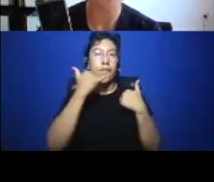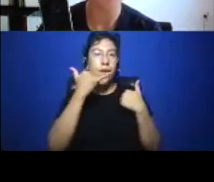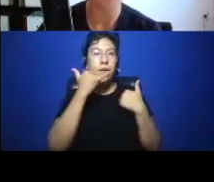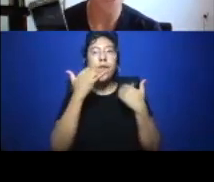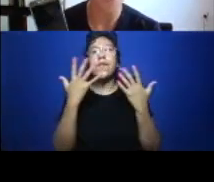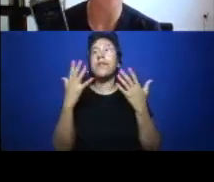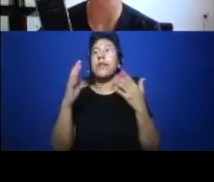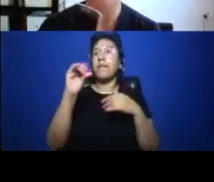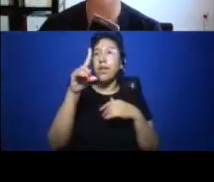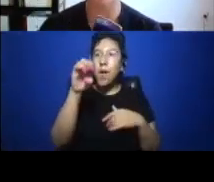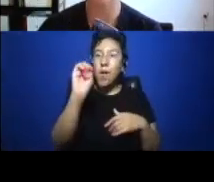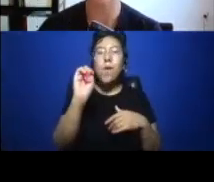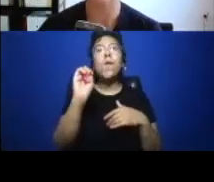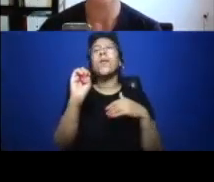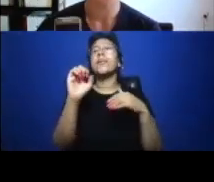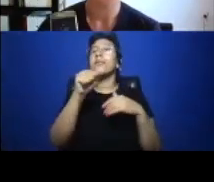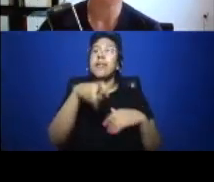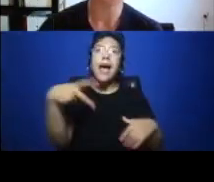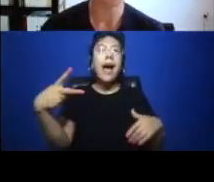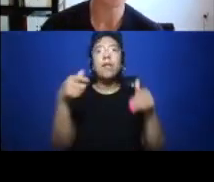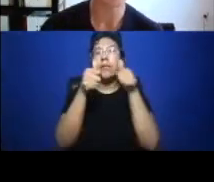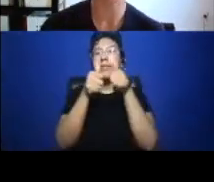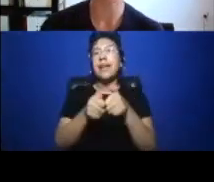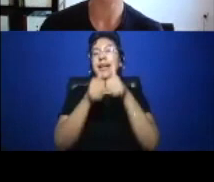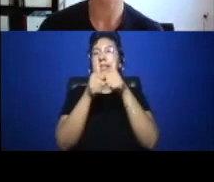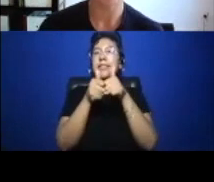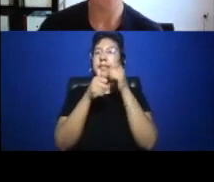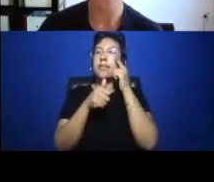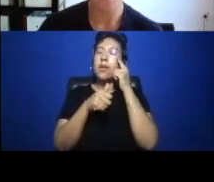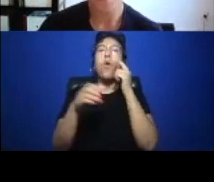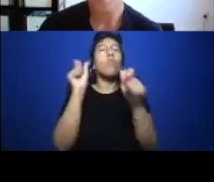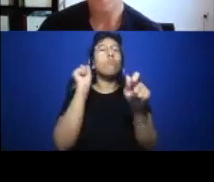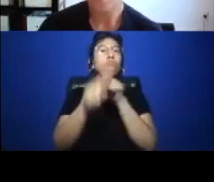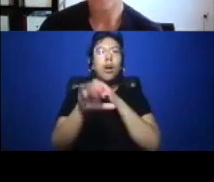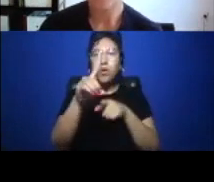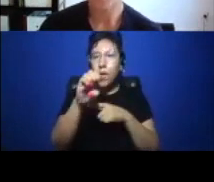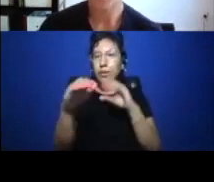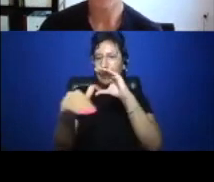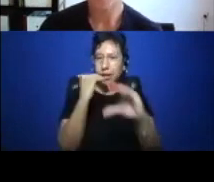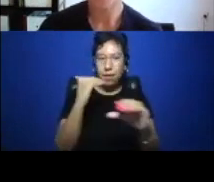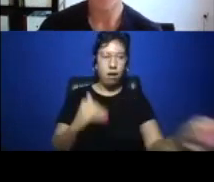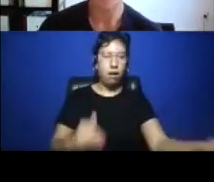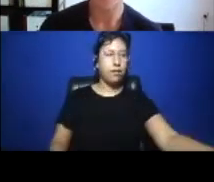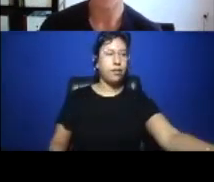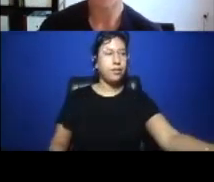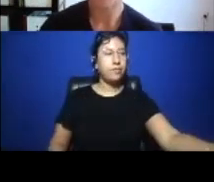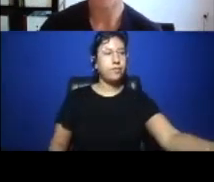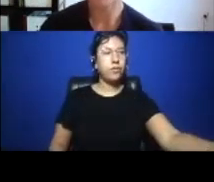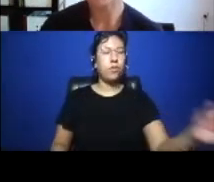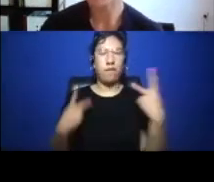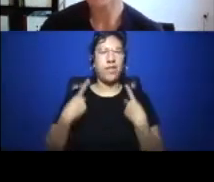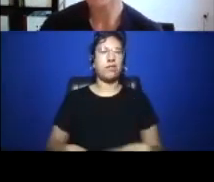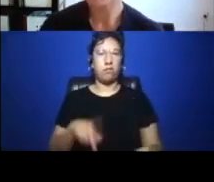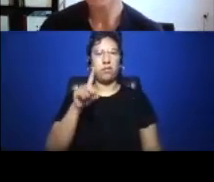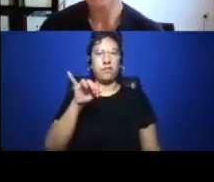envía un código, teléfono o un mensaje de texto, se te envía un código a tu correo electrónico,